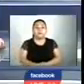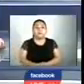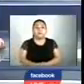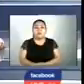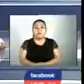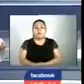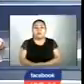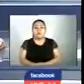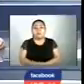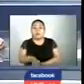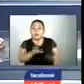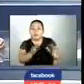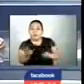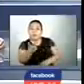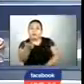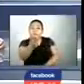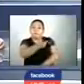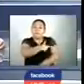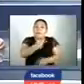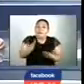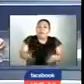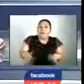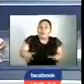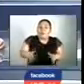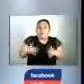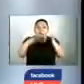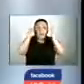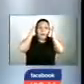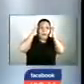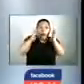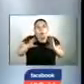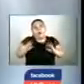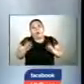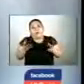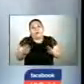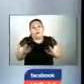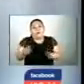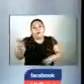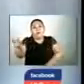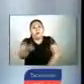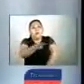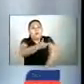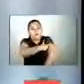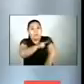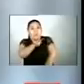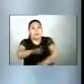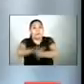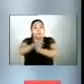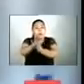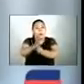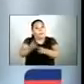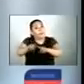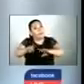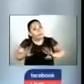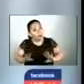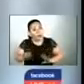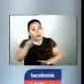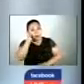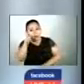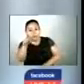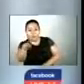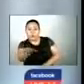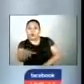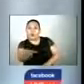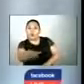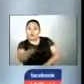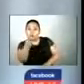Vacunarse para muchos implica sentir nervios, ansiedad y temor por recibir el fármaco contra la COVID-19. Sin embargo, en uno de los centros de